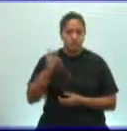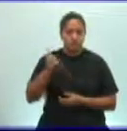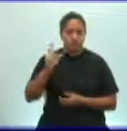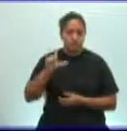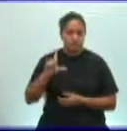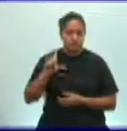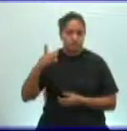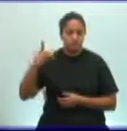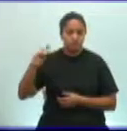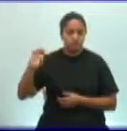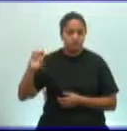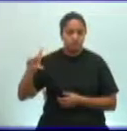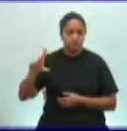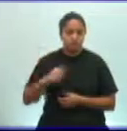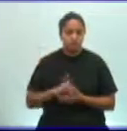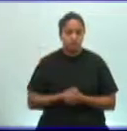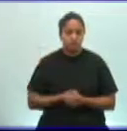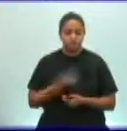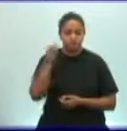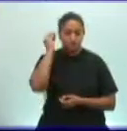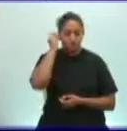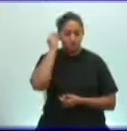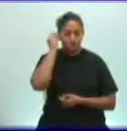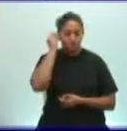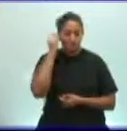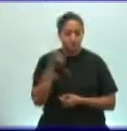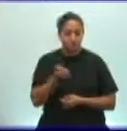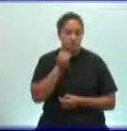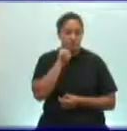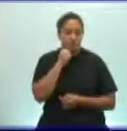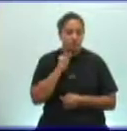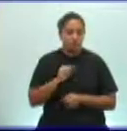aprendiendo algo más de nuestra asignatura Lengua Española.